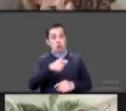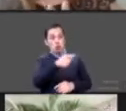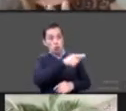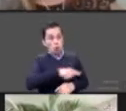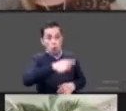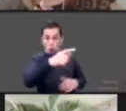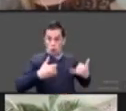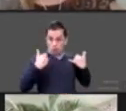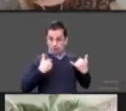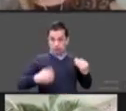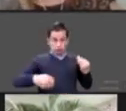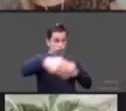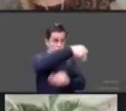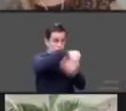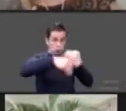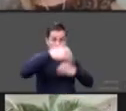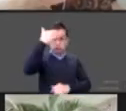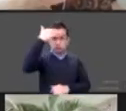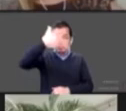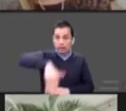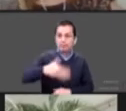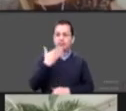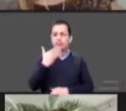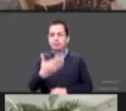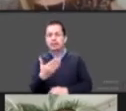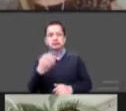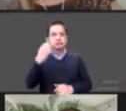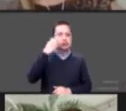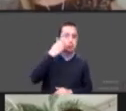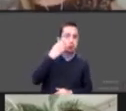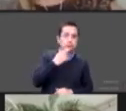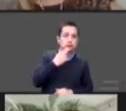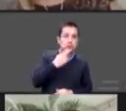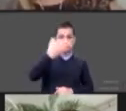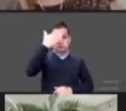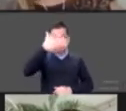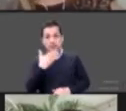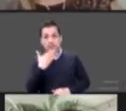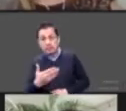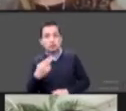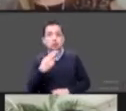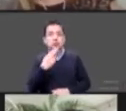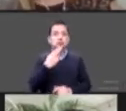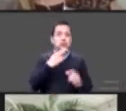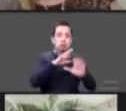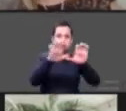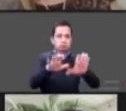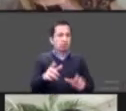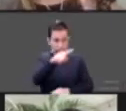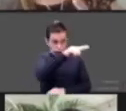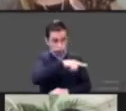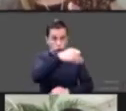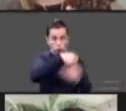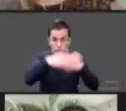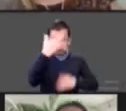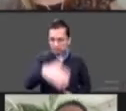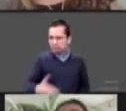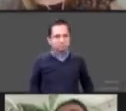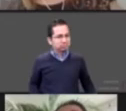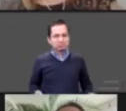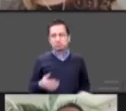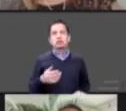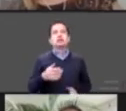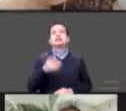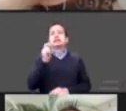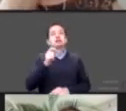los cómputos o los celulares como para el aprendizaje. Y eso también condiciona, no por ser joven eres tecnológico,